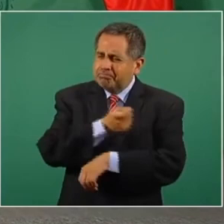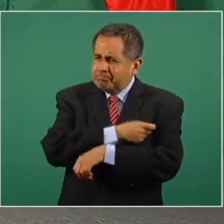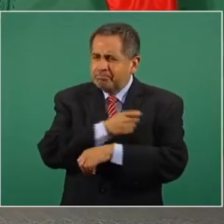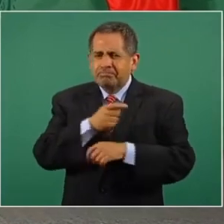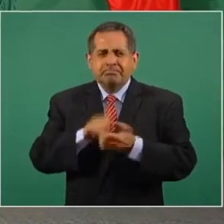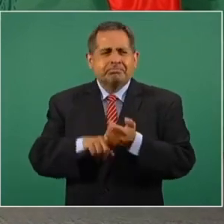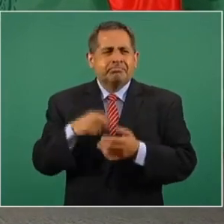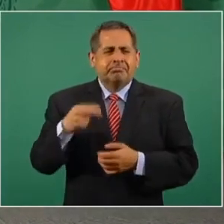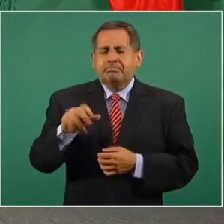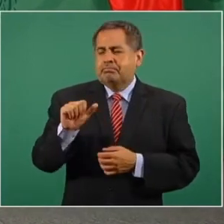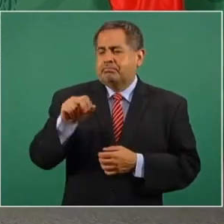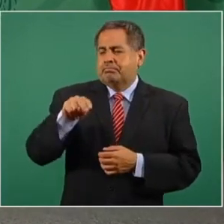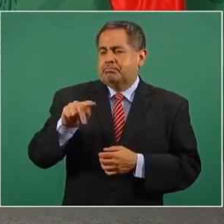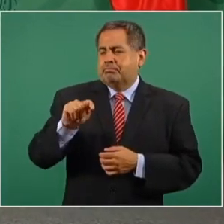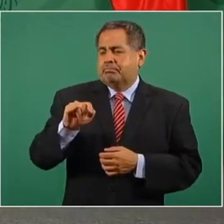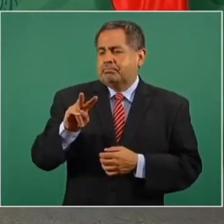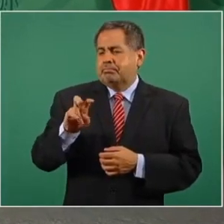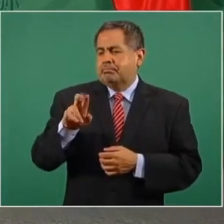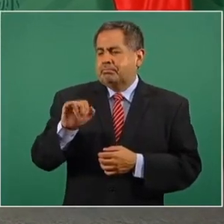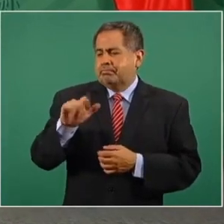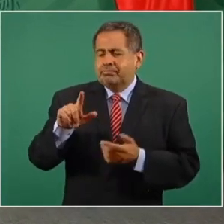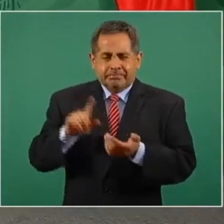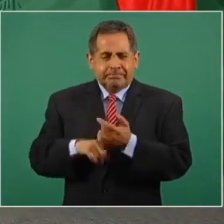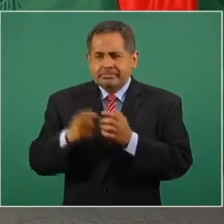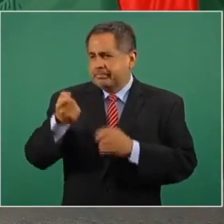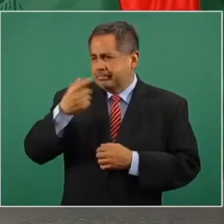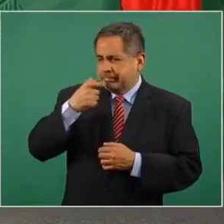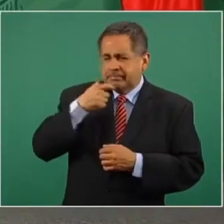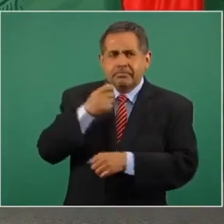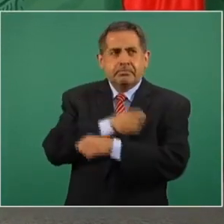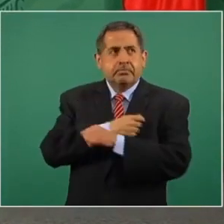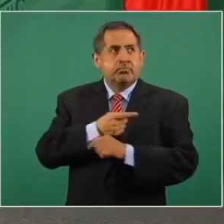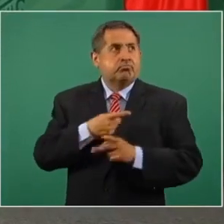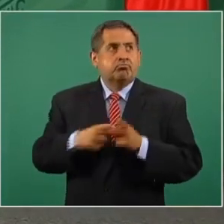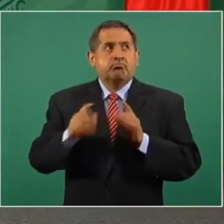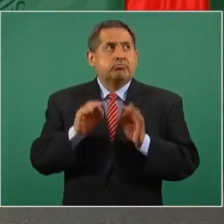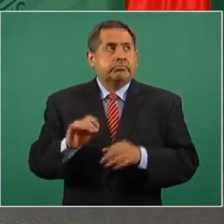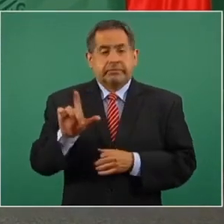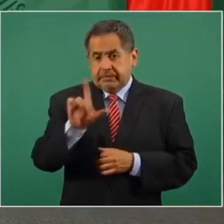antiviral, un medicamento antiviral desde el lunes,